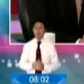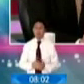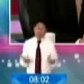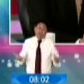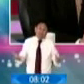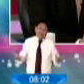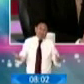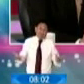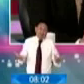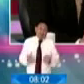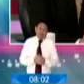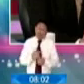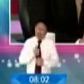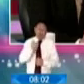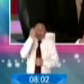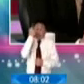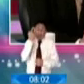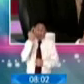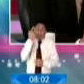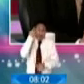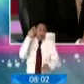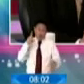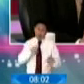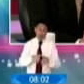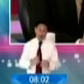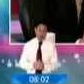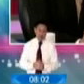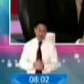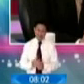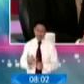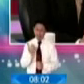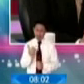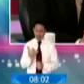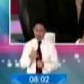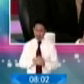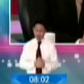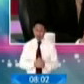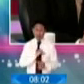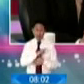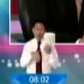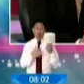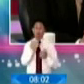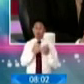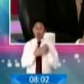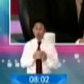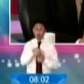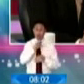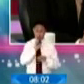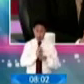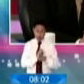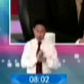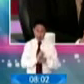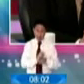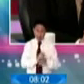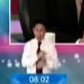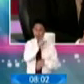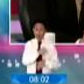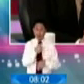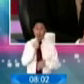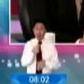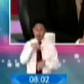Increíble. A mí no me parece siquiera comprensible que en un momento como este y en una crisis como la que vive el país, alguien